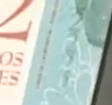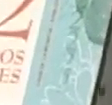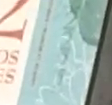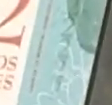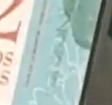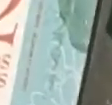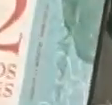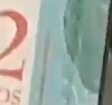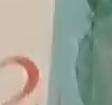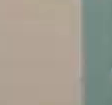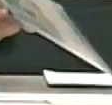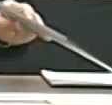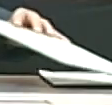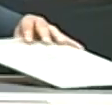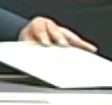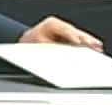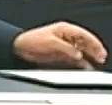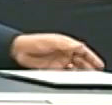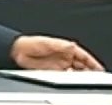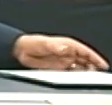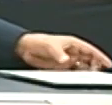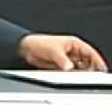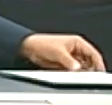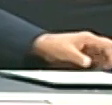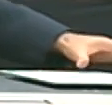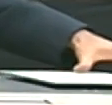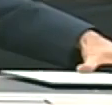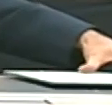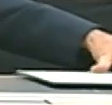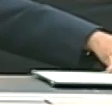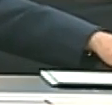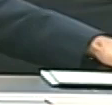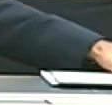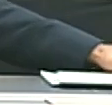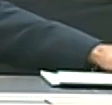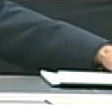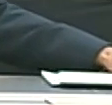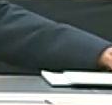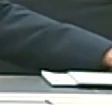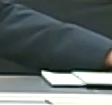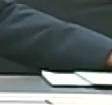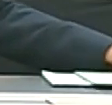aquí. Vamos a hacerlo. Hay que desarrollar.